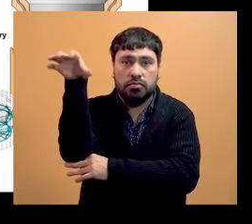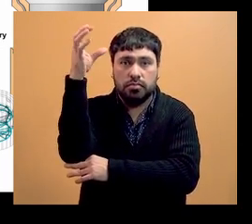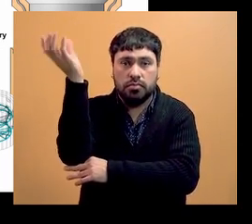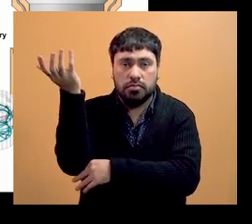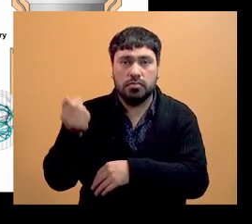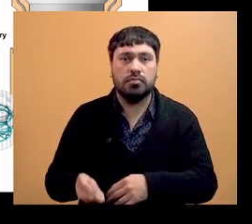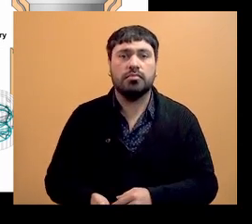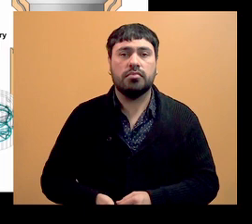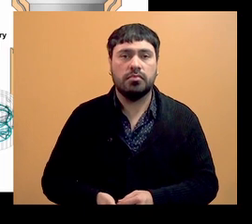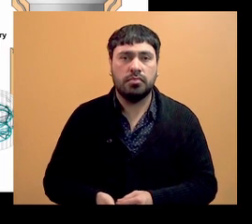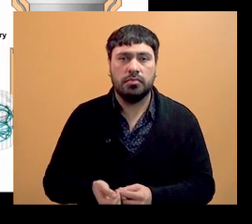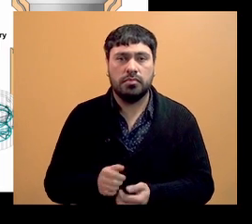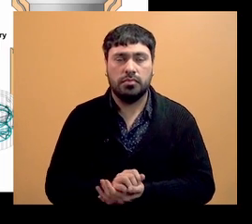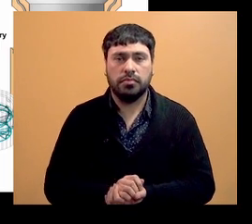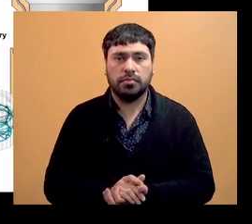aislación de radiación.